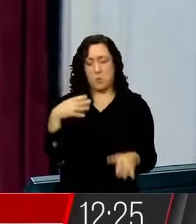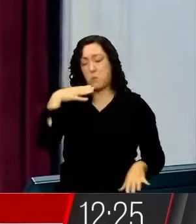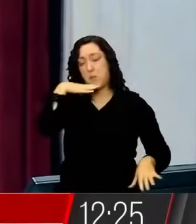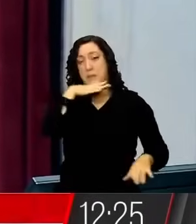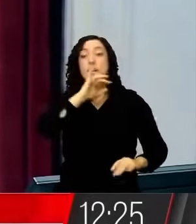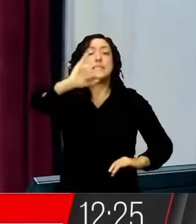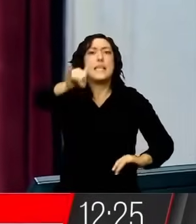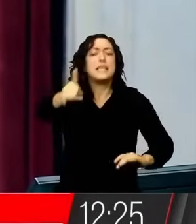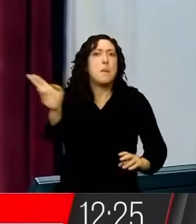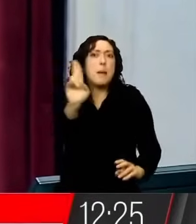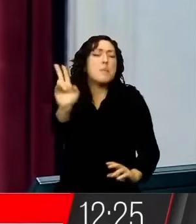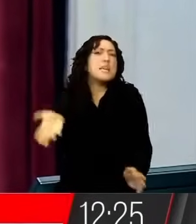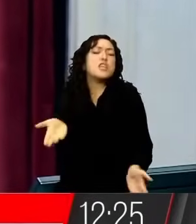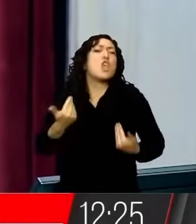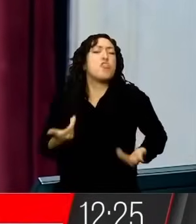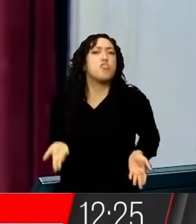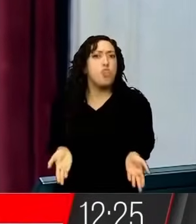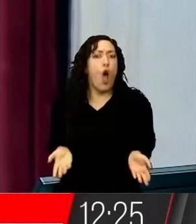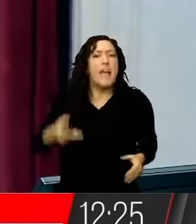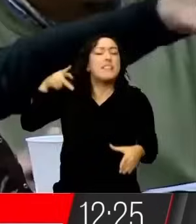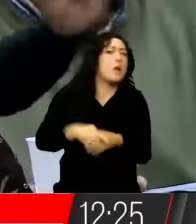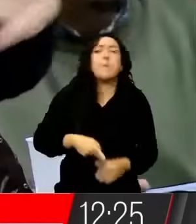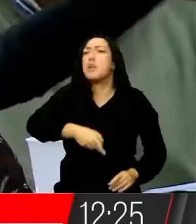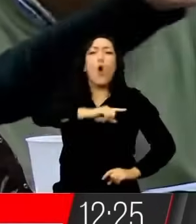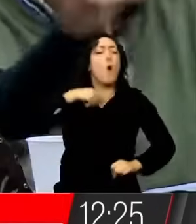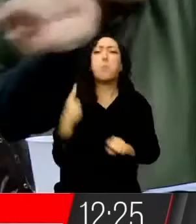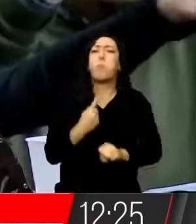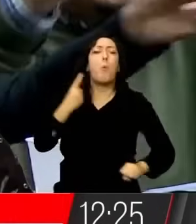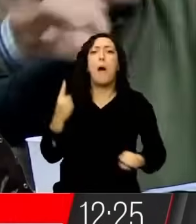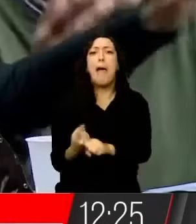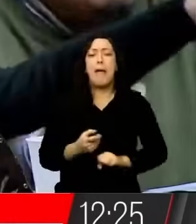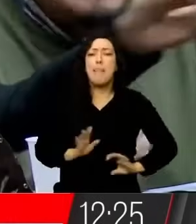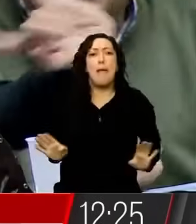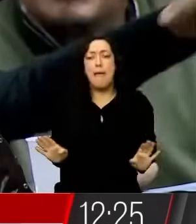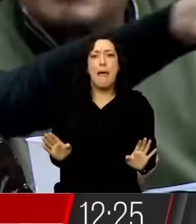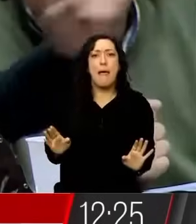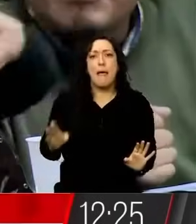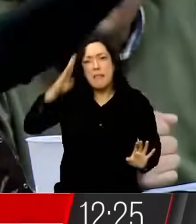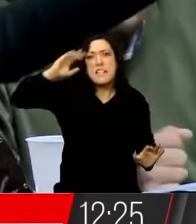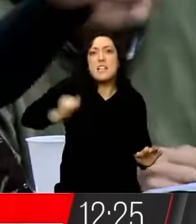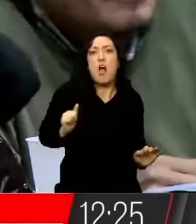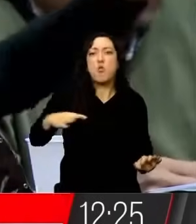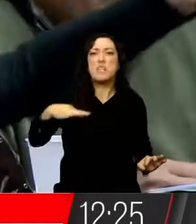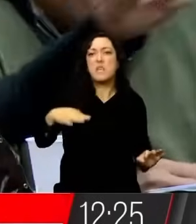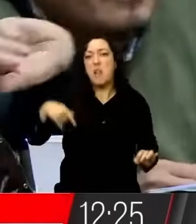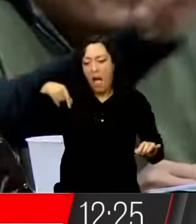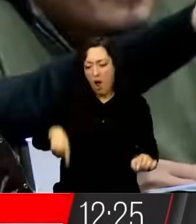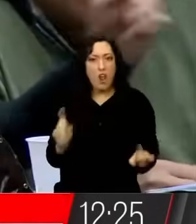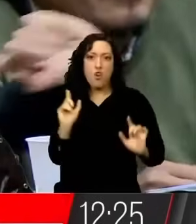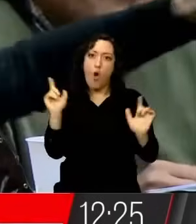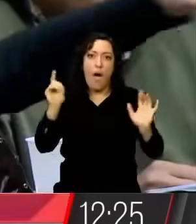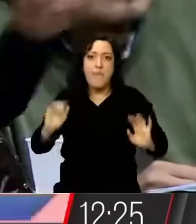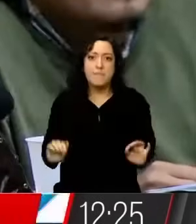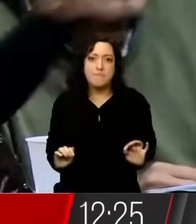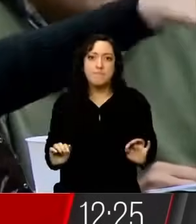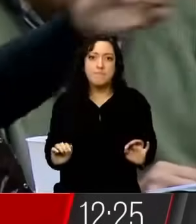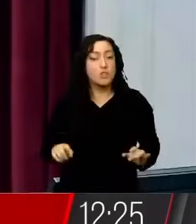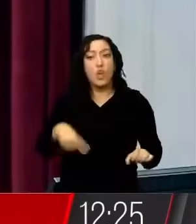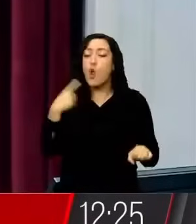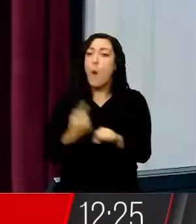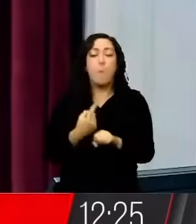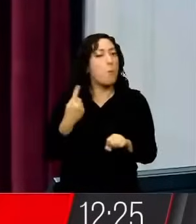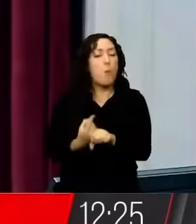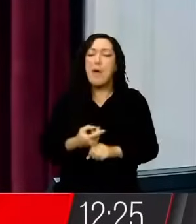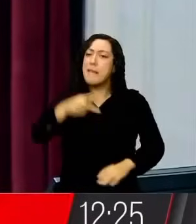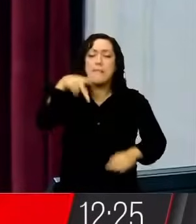Está permitiendo, no me puede interrumpir. Si la puedo no interrumpir hay una porque dictadura estamos. Civil. Hemos no votado hay una moción civil. No